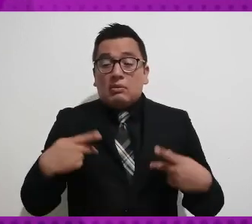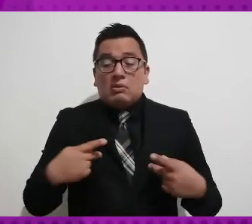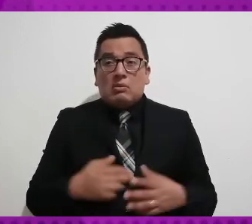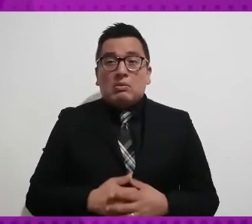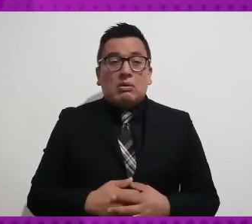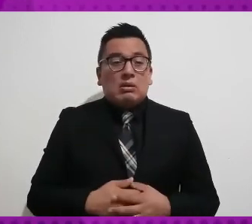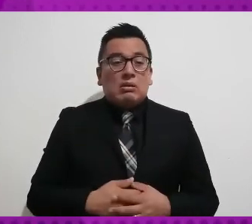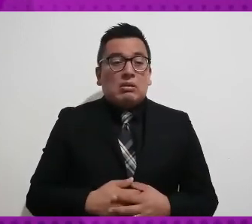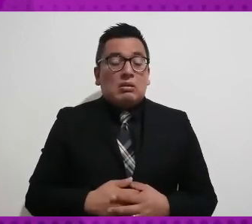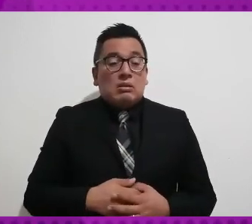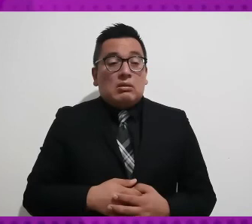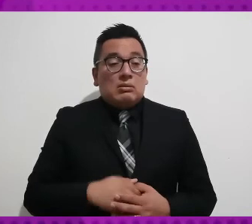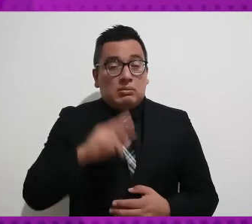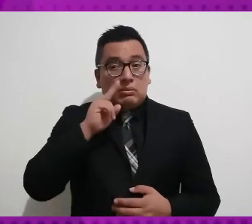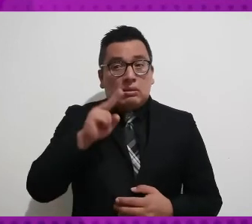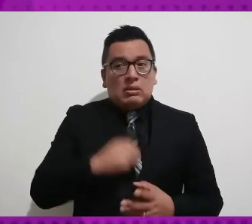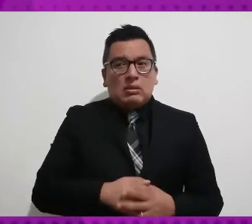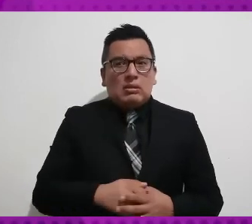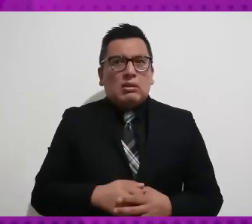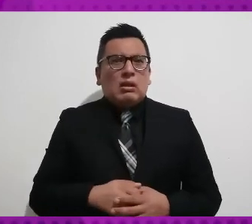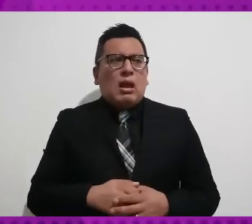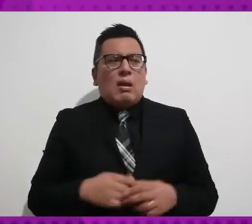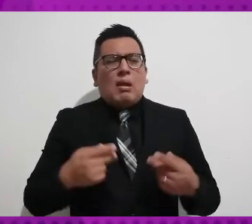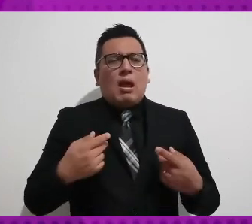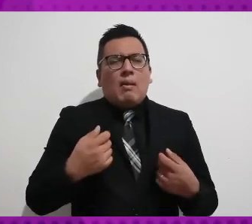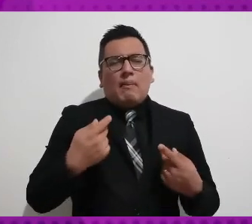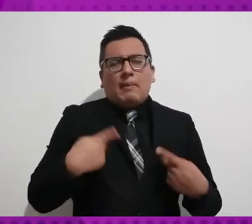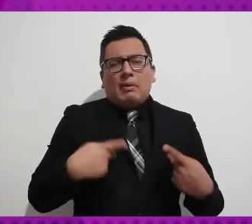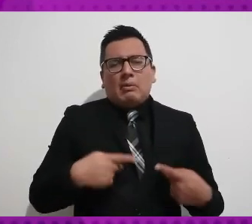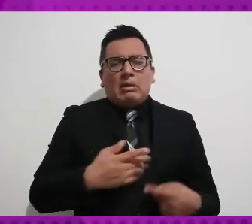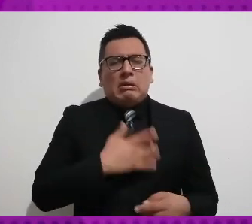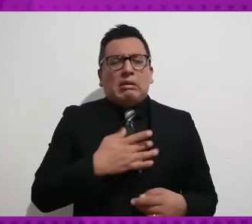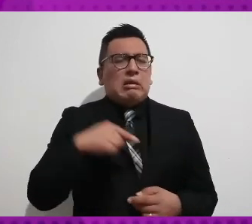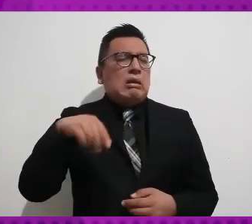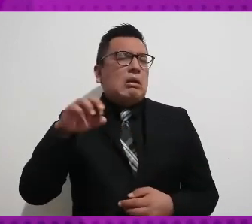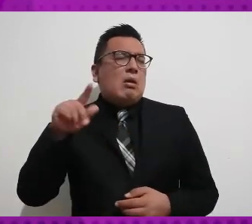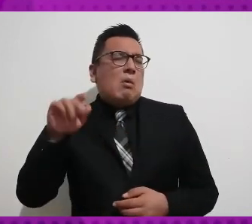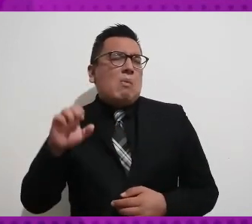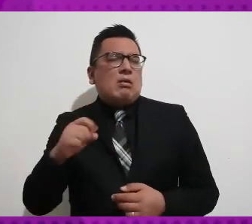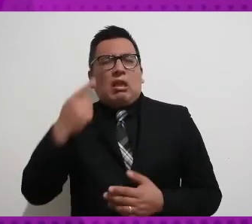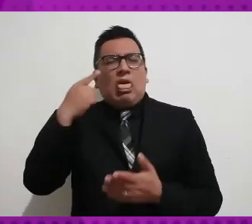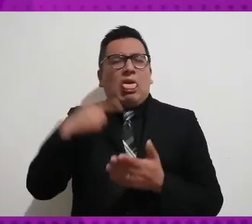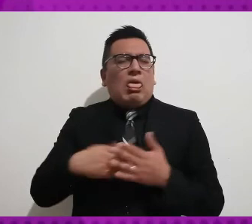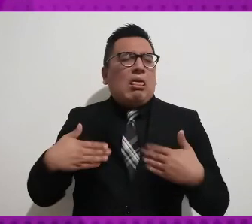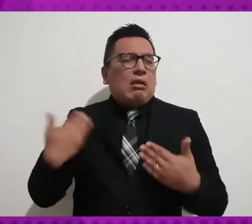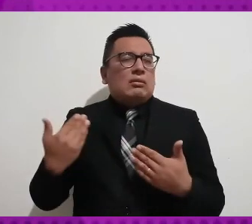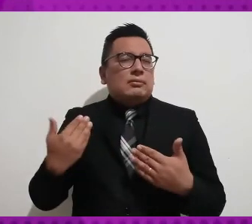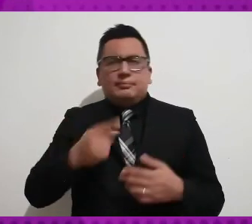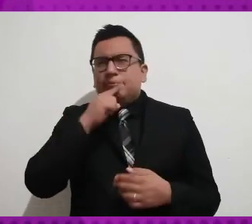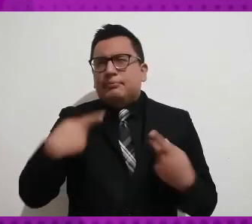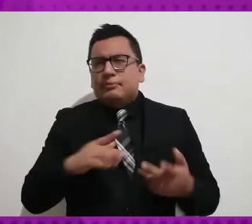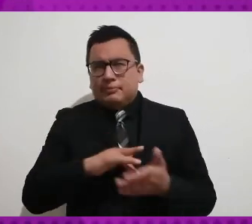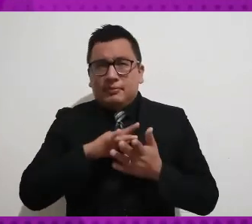no compró el discurso contrario a los órganos electorales del país, pero eso no quiere decir que no esté ahí presente y que haya